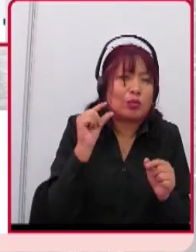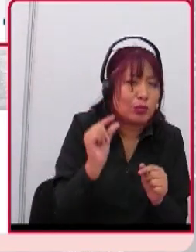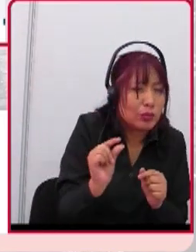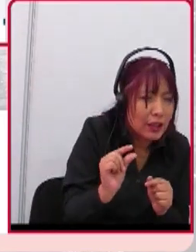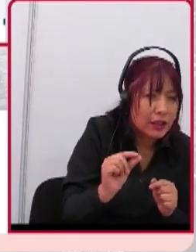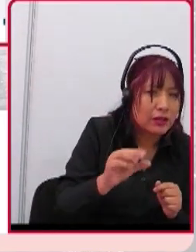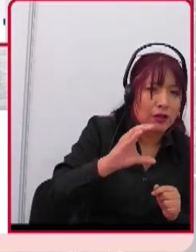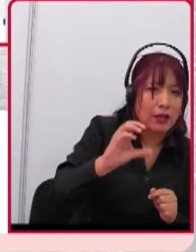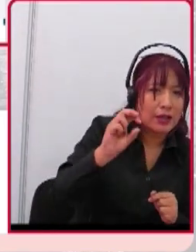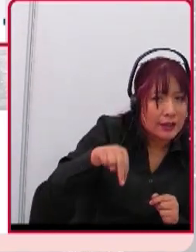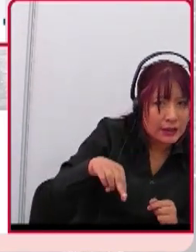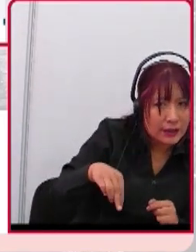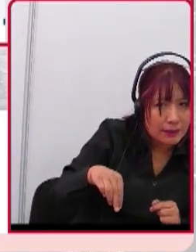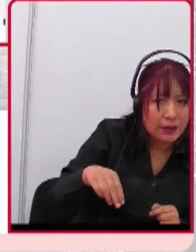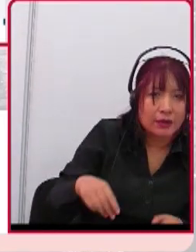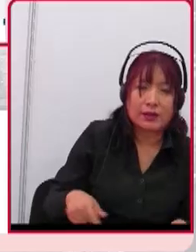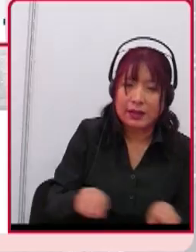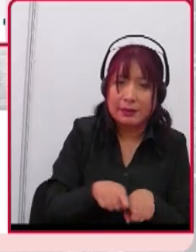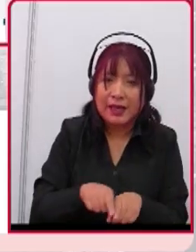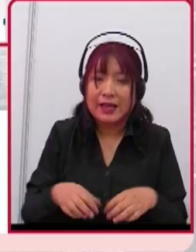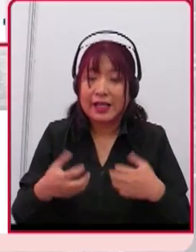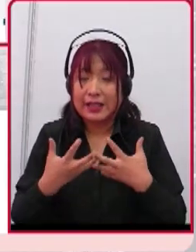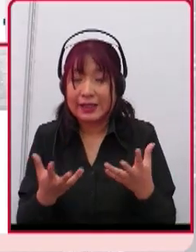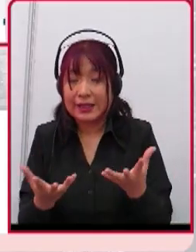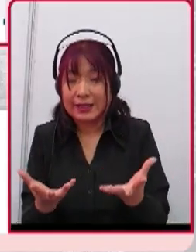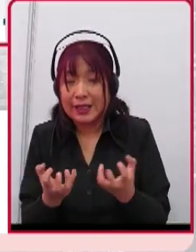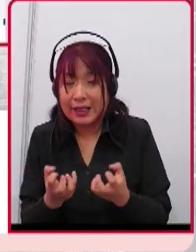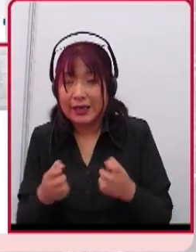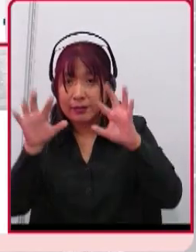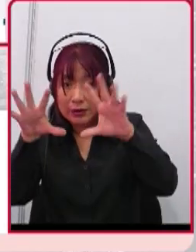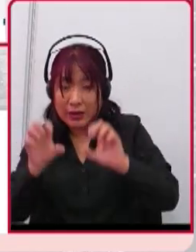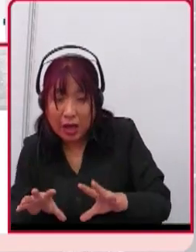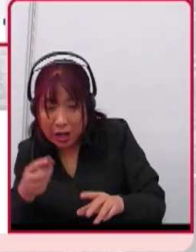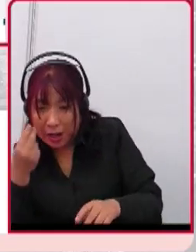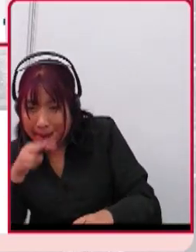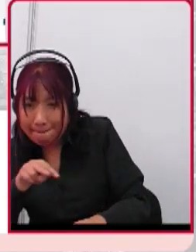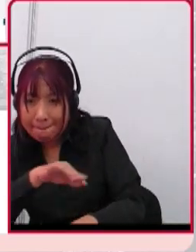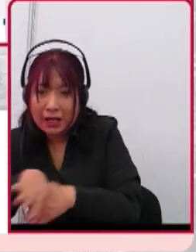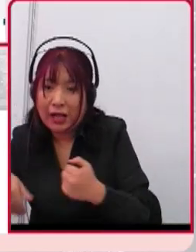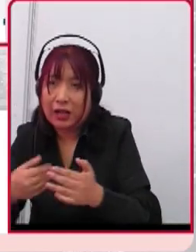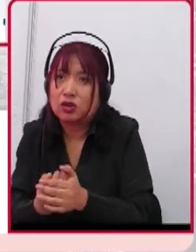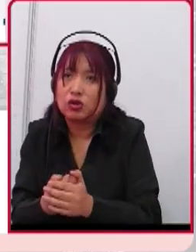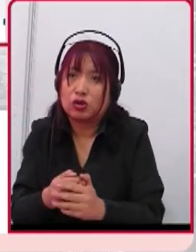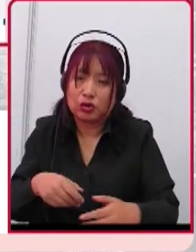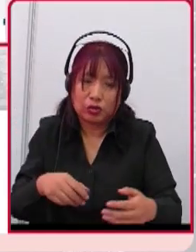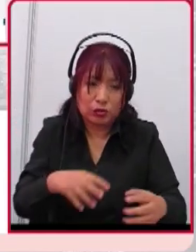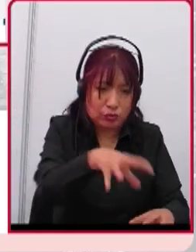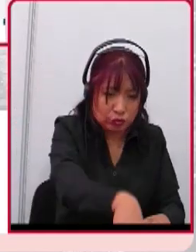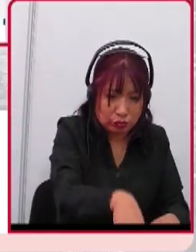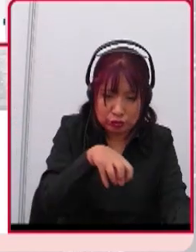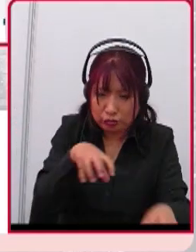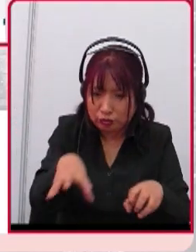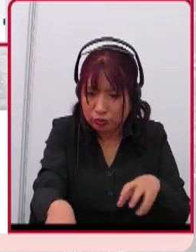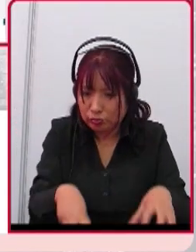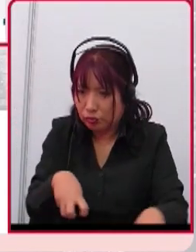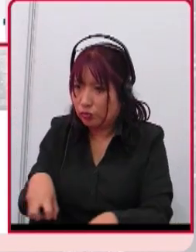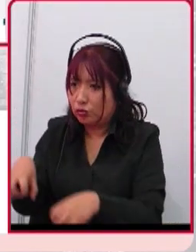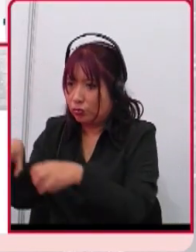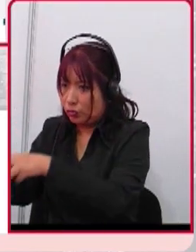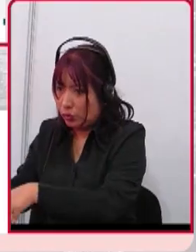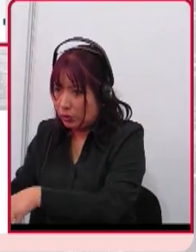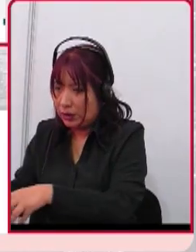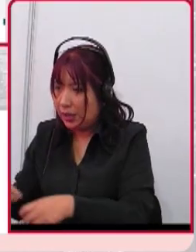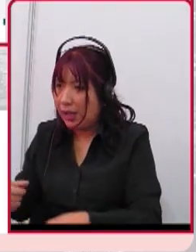evaluar el consumo energético eficiente, un muestreo confiable o por lo menos que nos determine alguna presencia